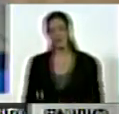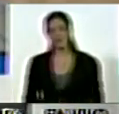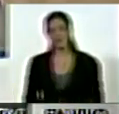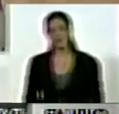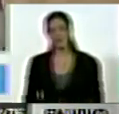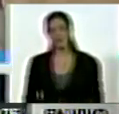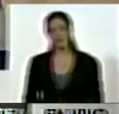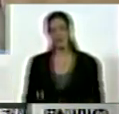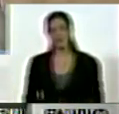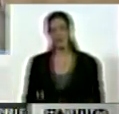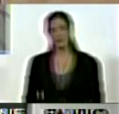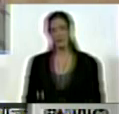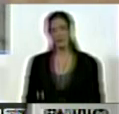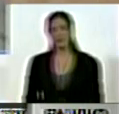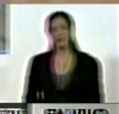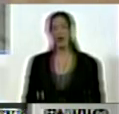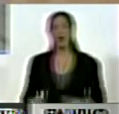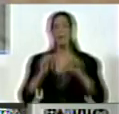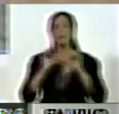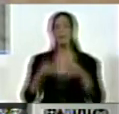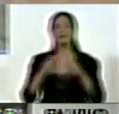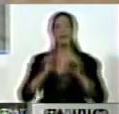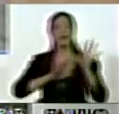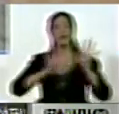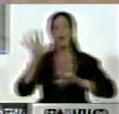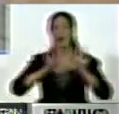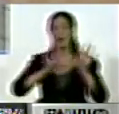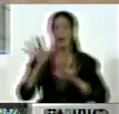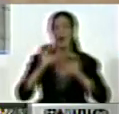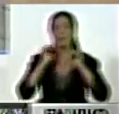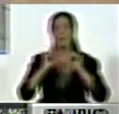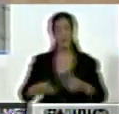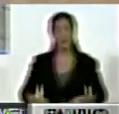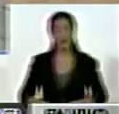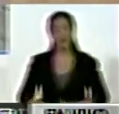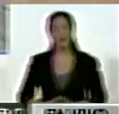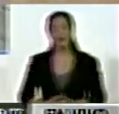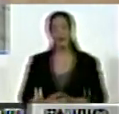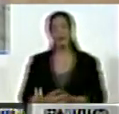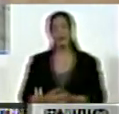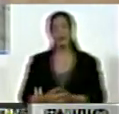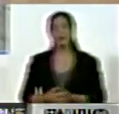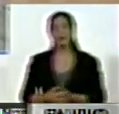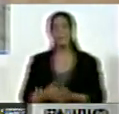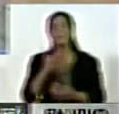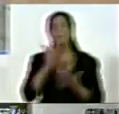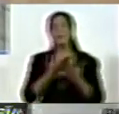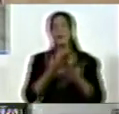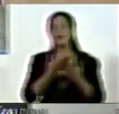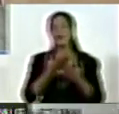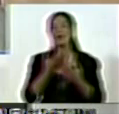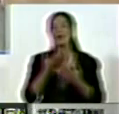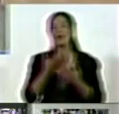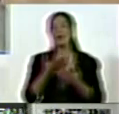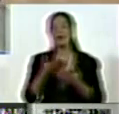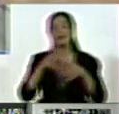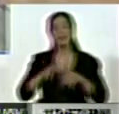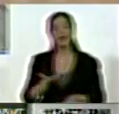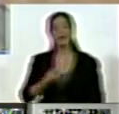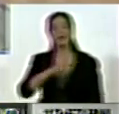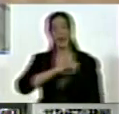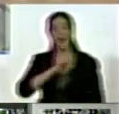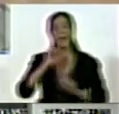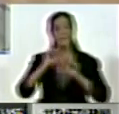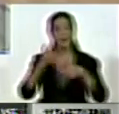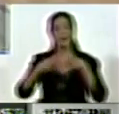Al tiempo que ingresa al servicio exterior, tramita su nacionalidad española. Empieza